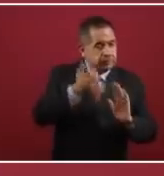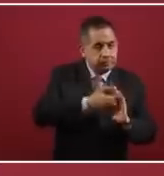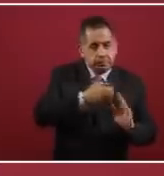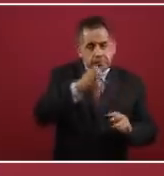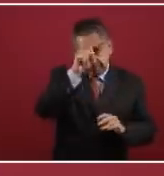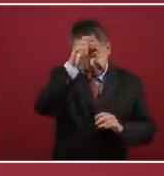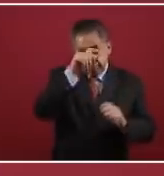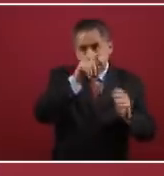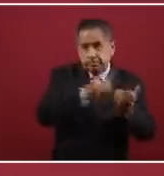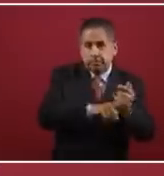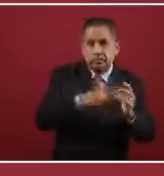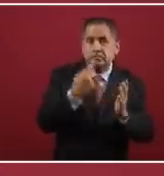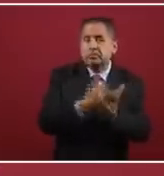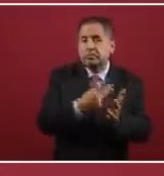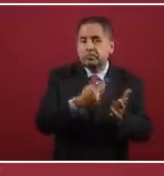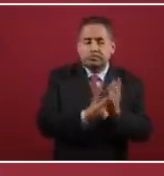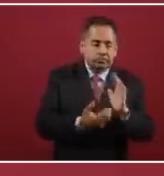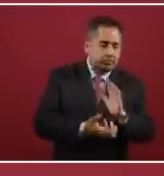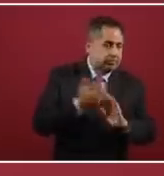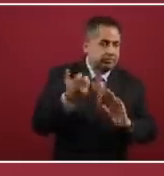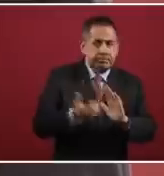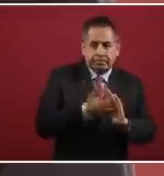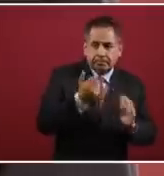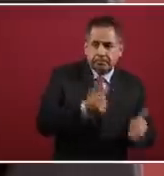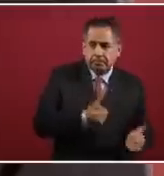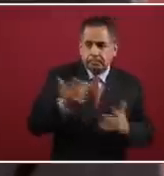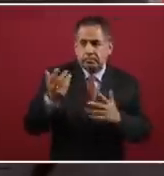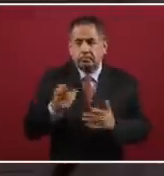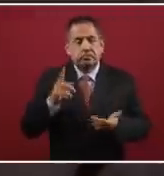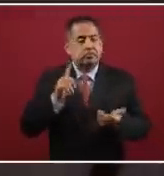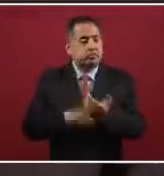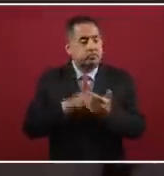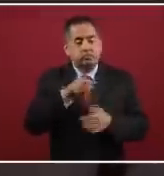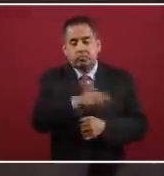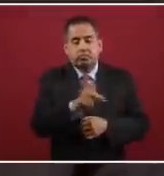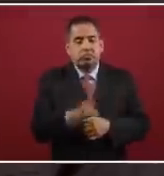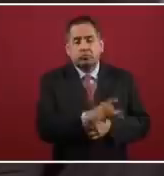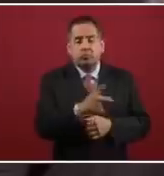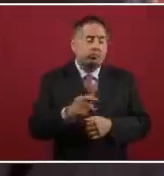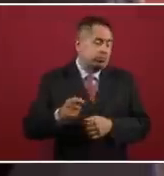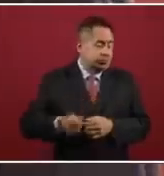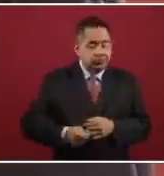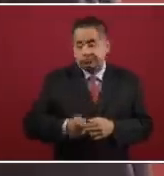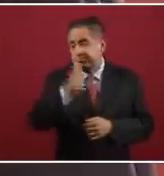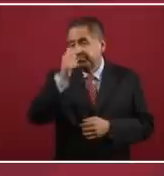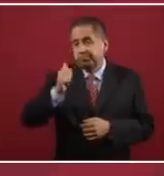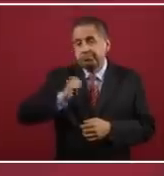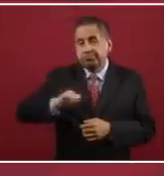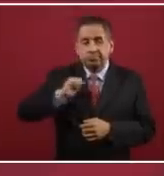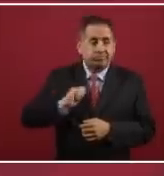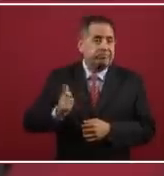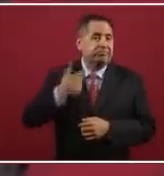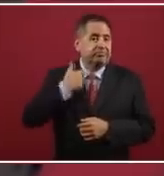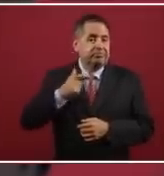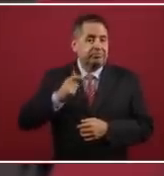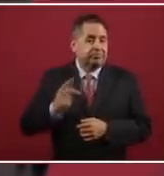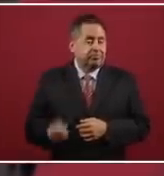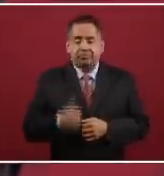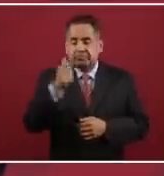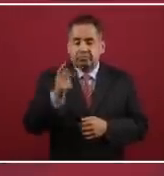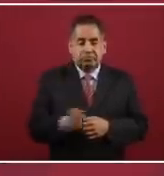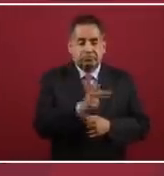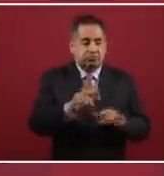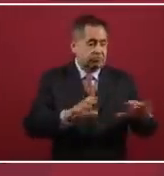plata, y por eso Batopilas fue uno de los primeros pueblos